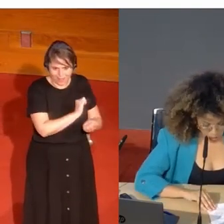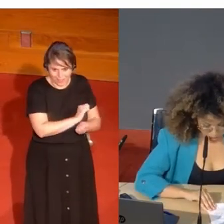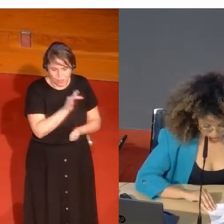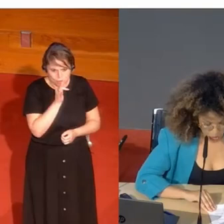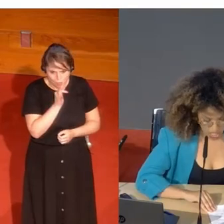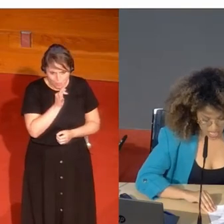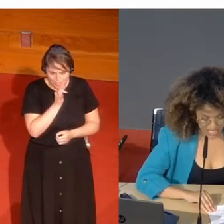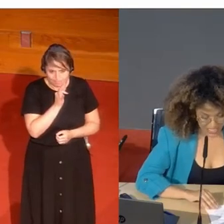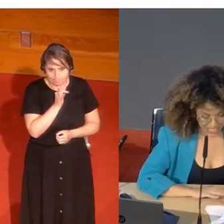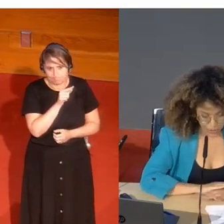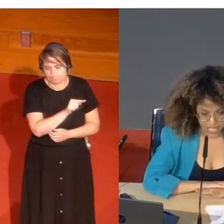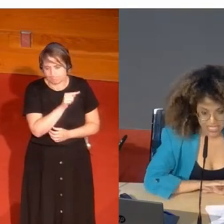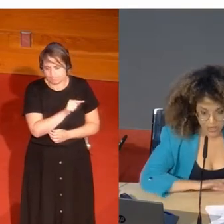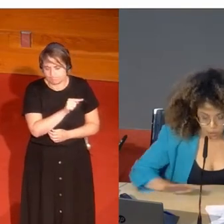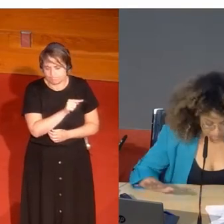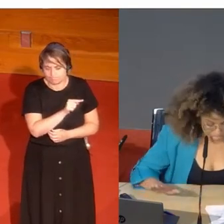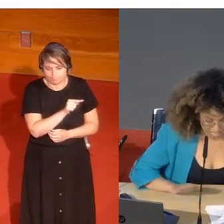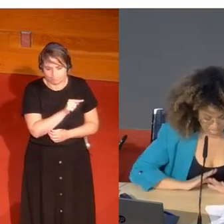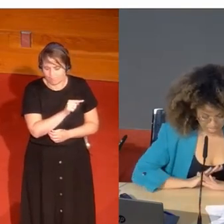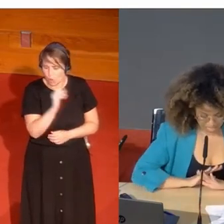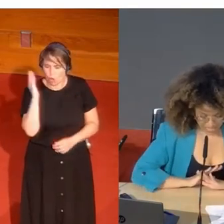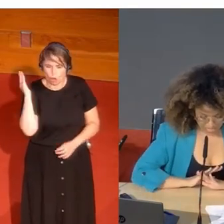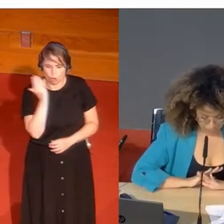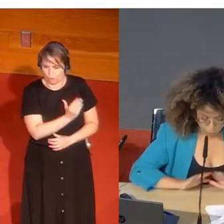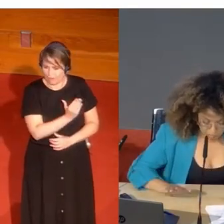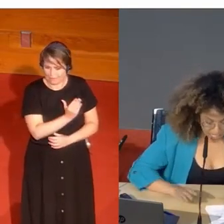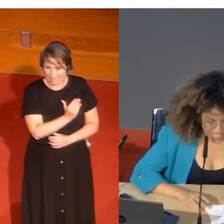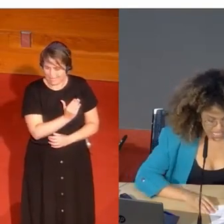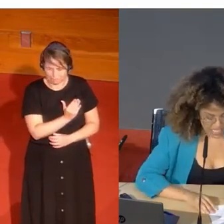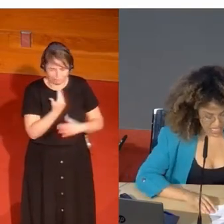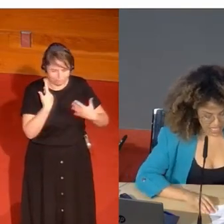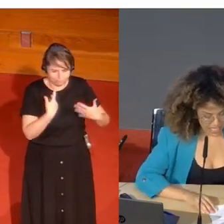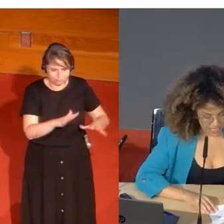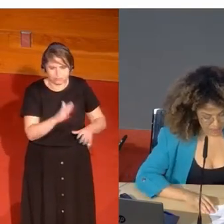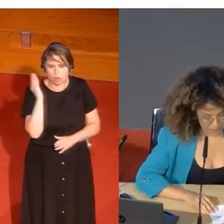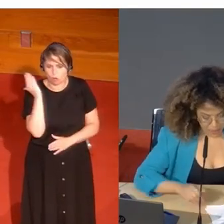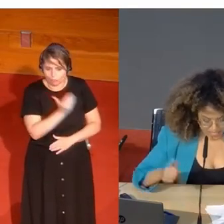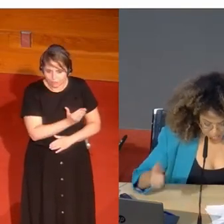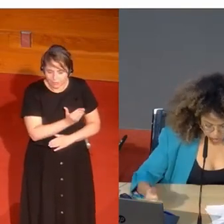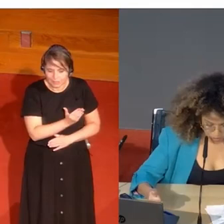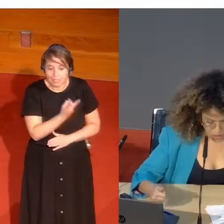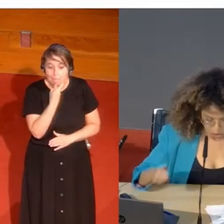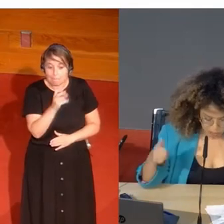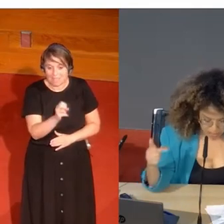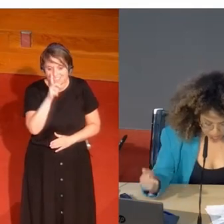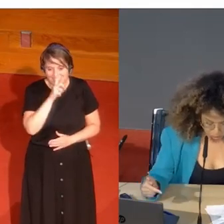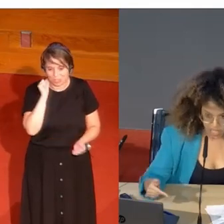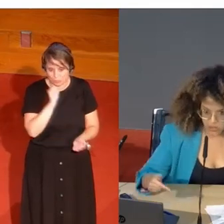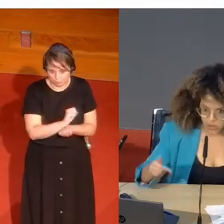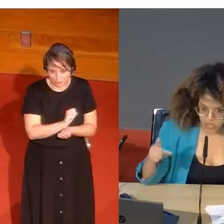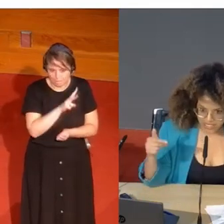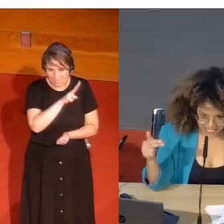que han sido sometidos a unas condenas eh brutales eh a 20 años de prisión